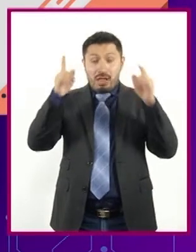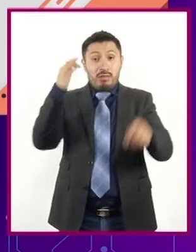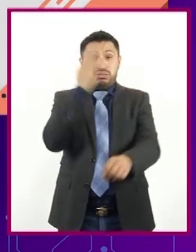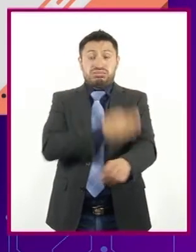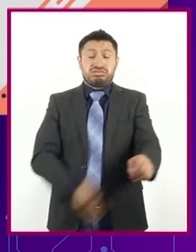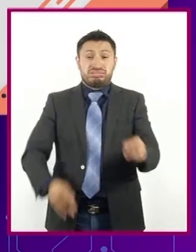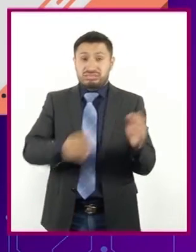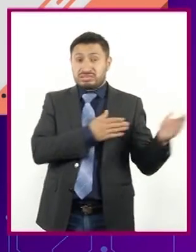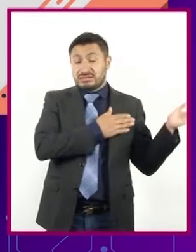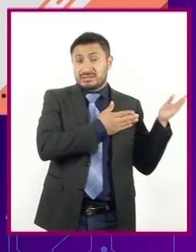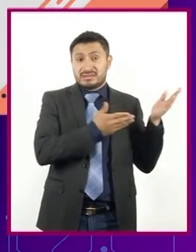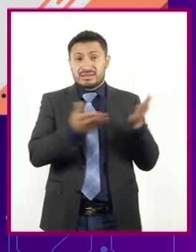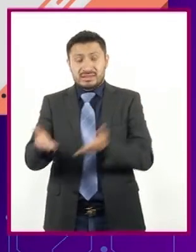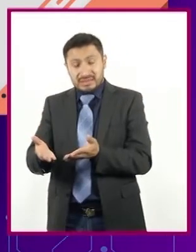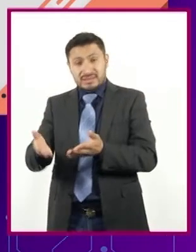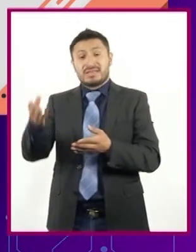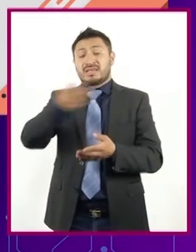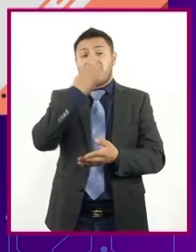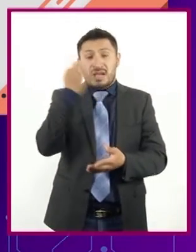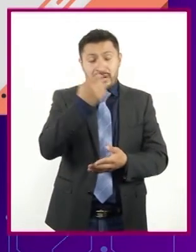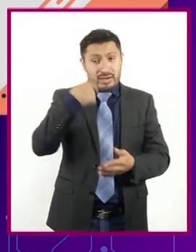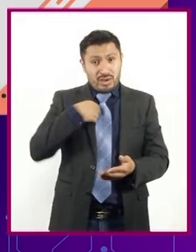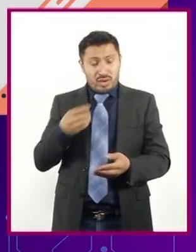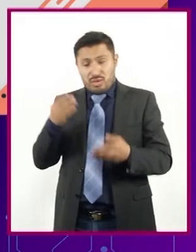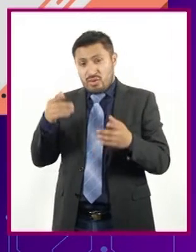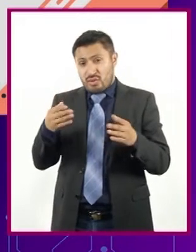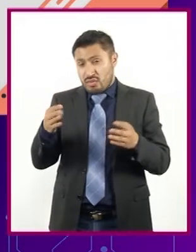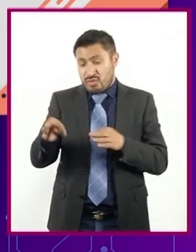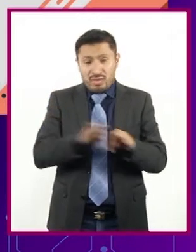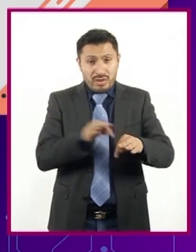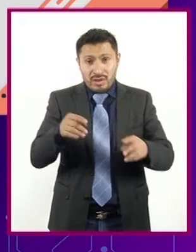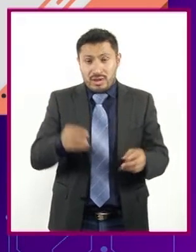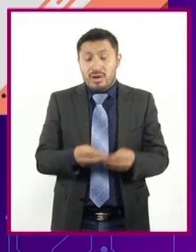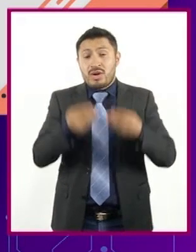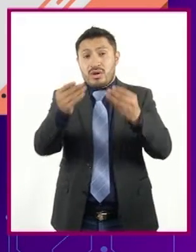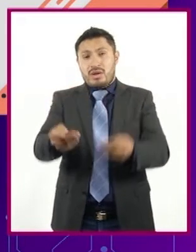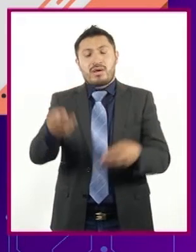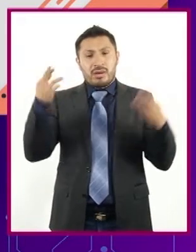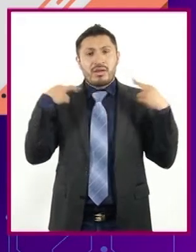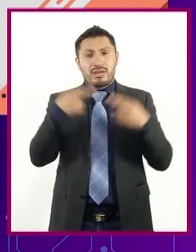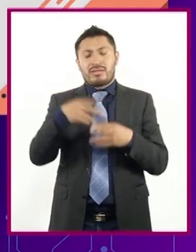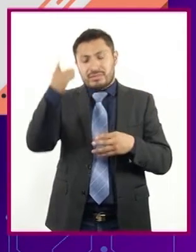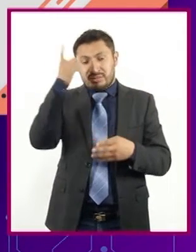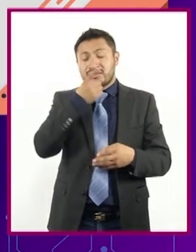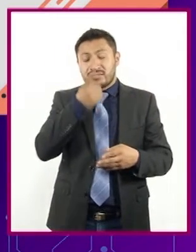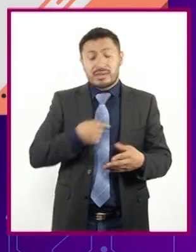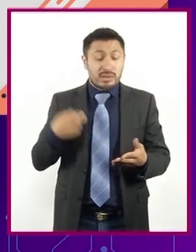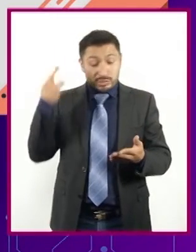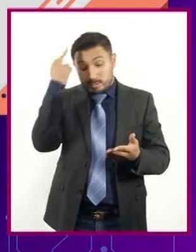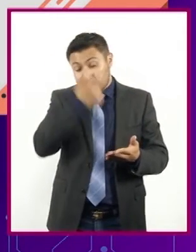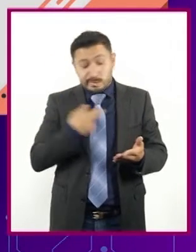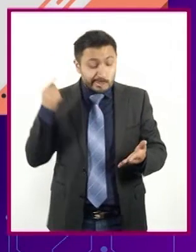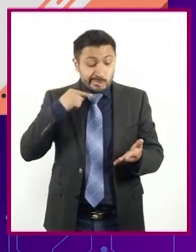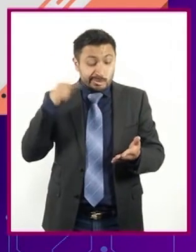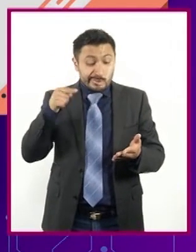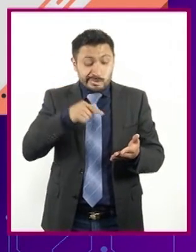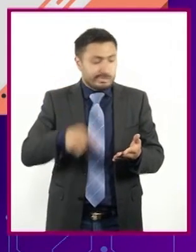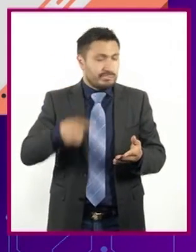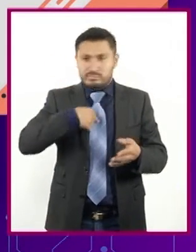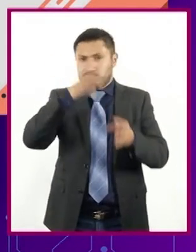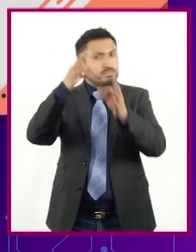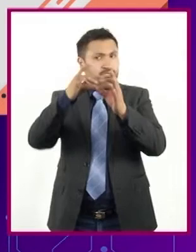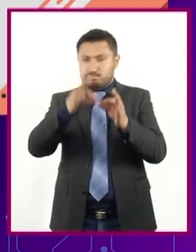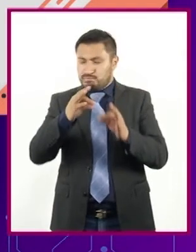para llegar a la escuela. Cuando entregué mi trabajo, la maestra me hizo ciertas observaciones porque no cumplí con